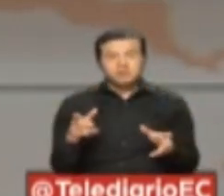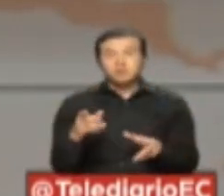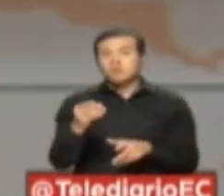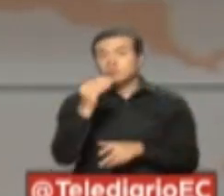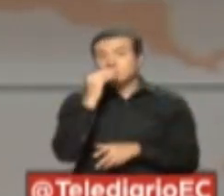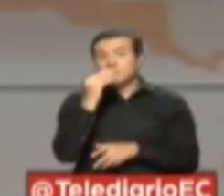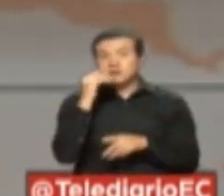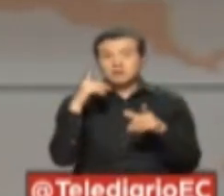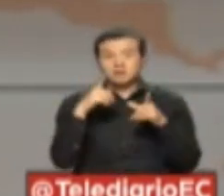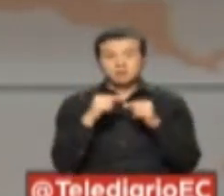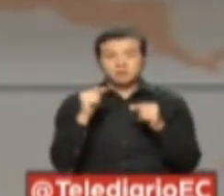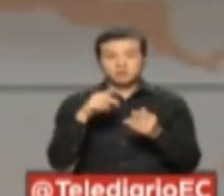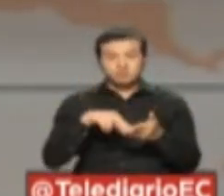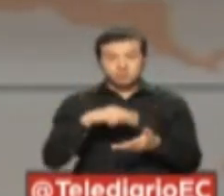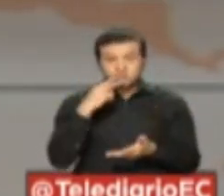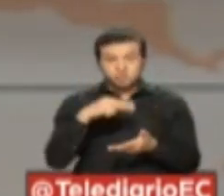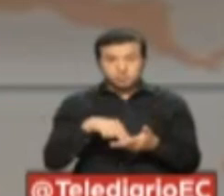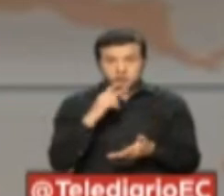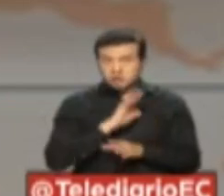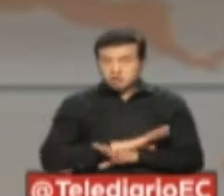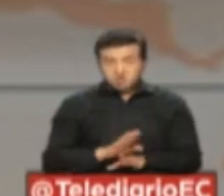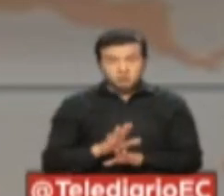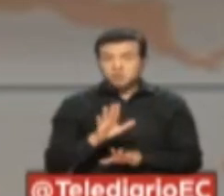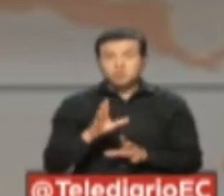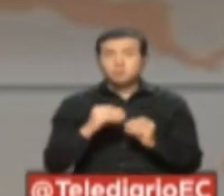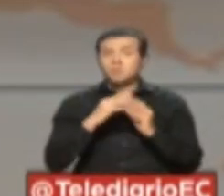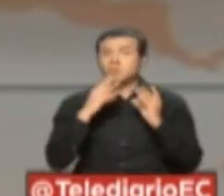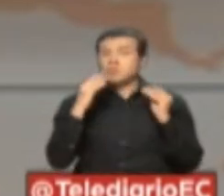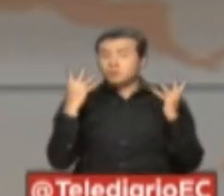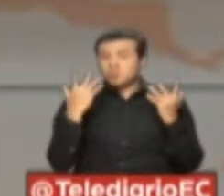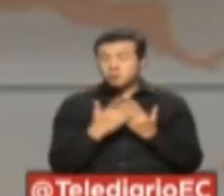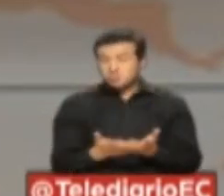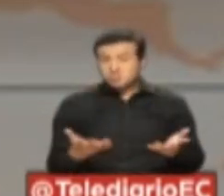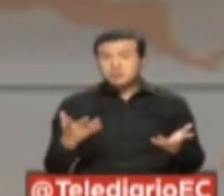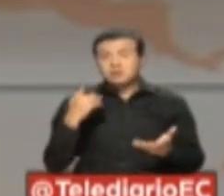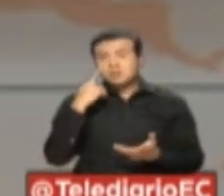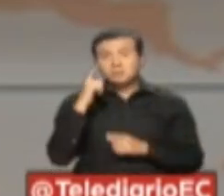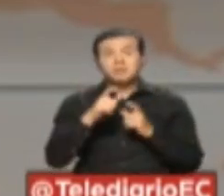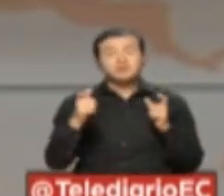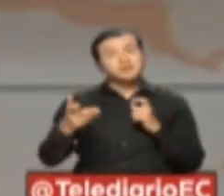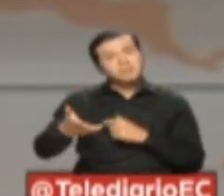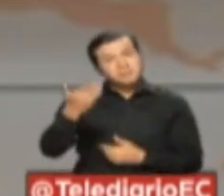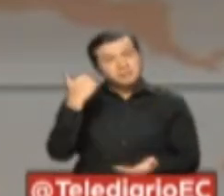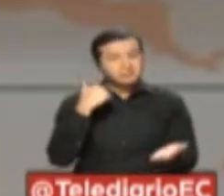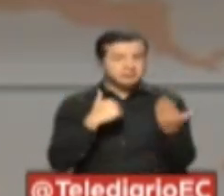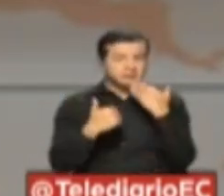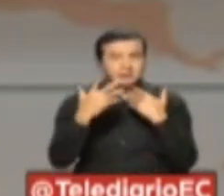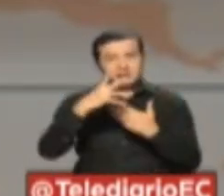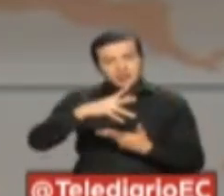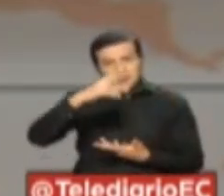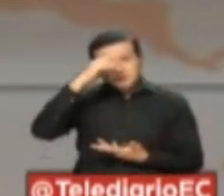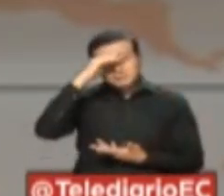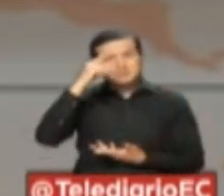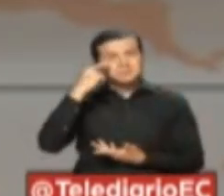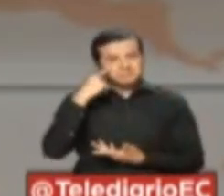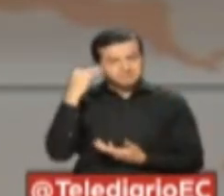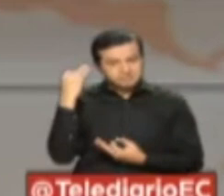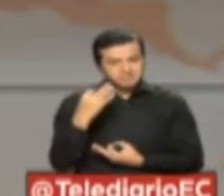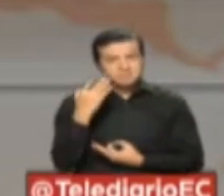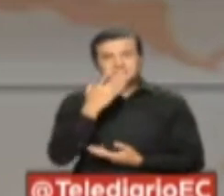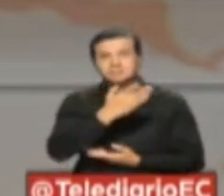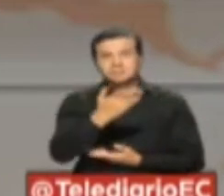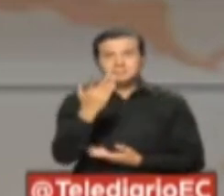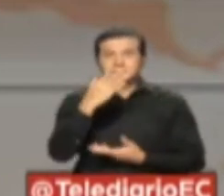japonés no sólo eso si tenemos mucha variedad entonces queremos que la gente que venga aprendan y puedan puedan